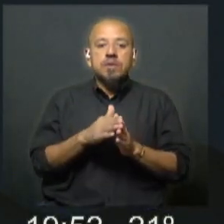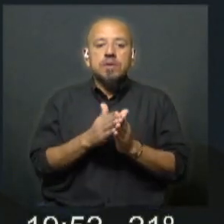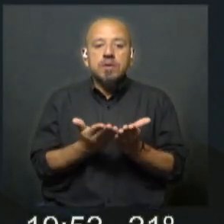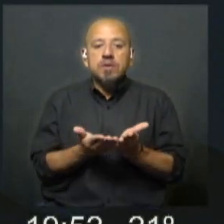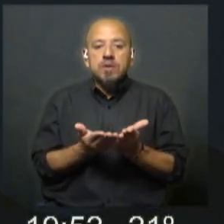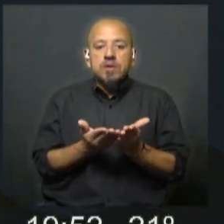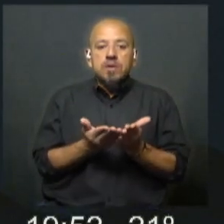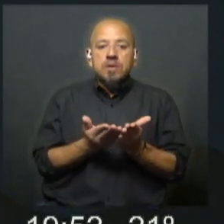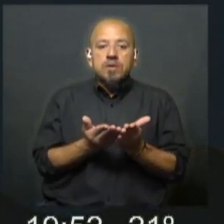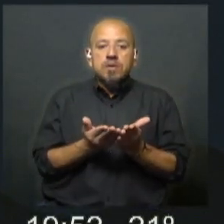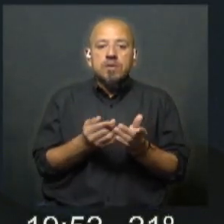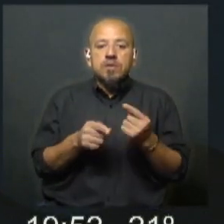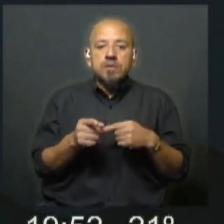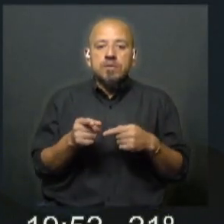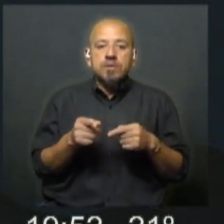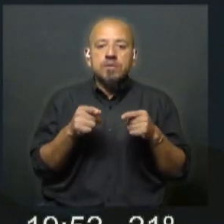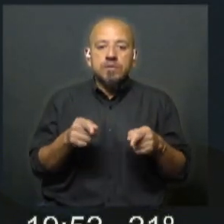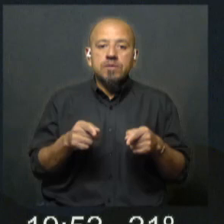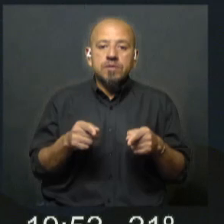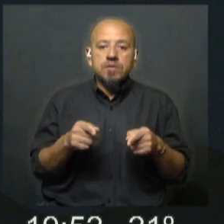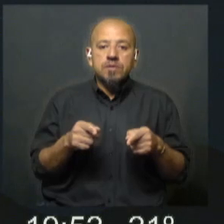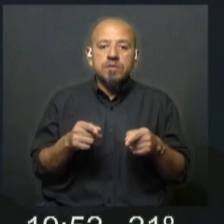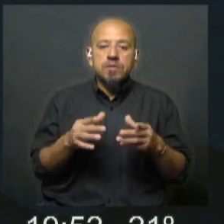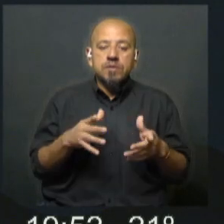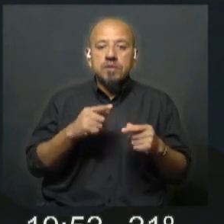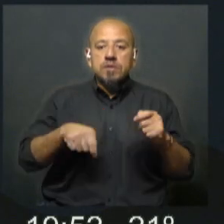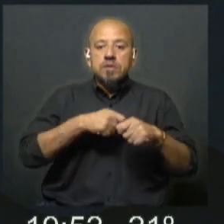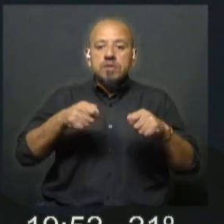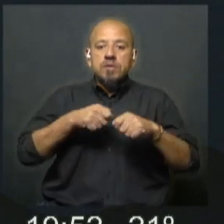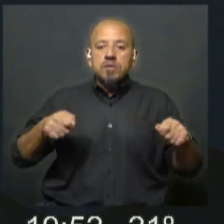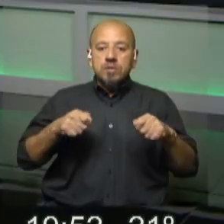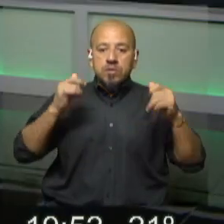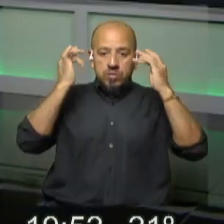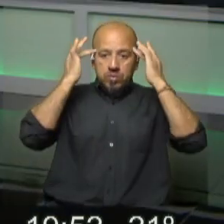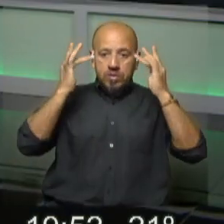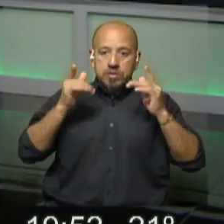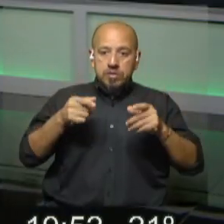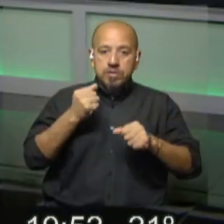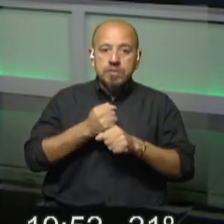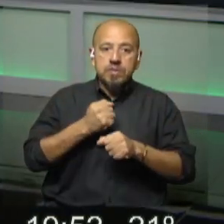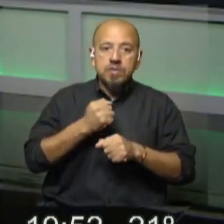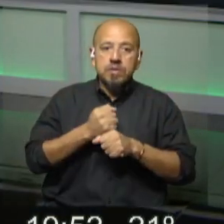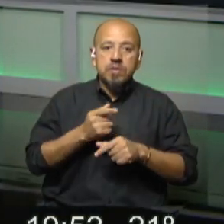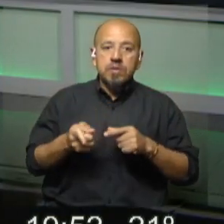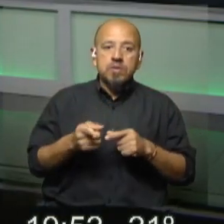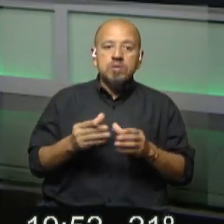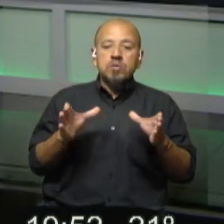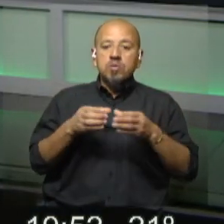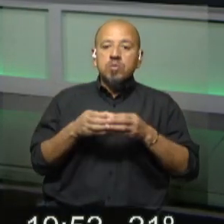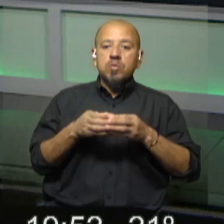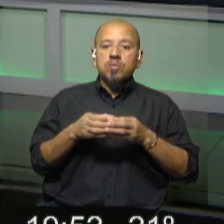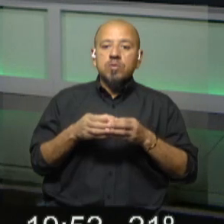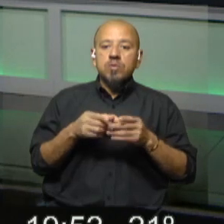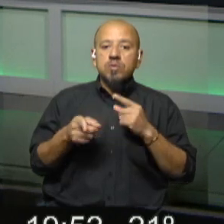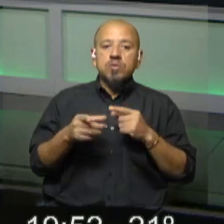hace consideraciones, hace diagnósticos sobre la educación. Se trabajó en diferentes grupos de trabajo durante bastante tiempo